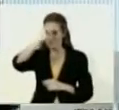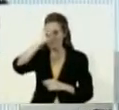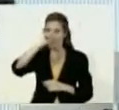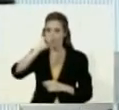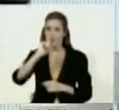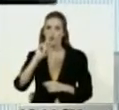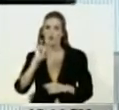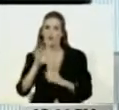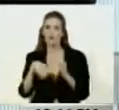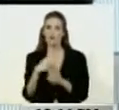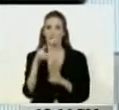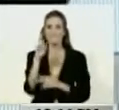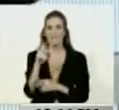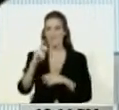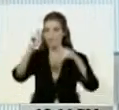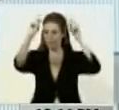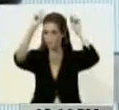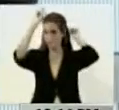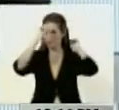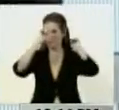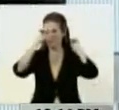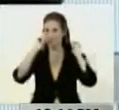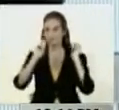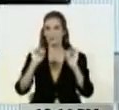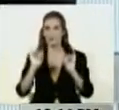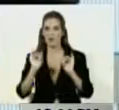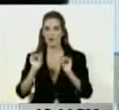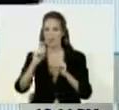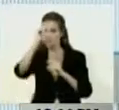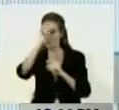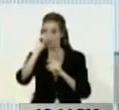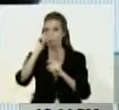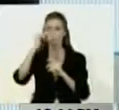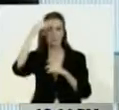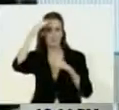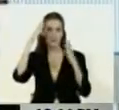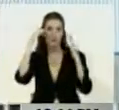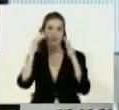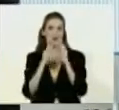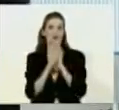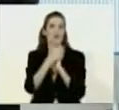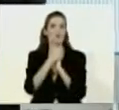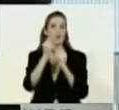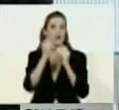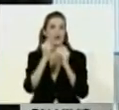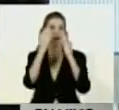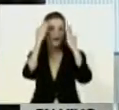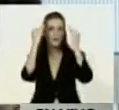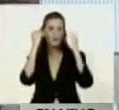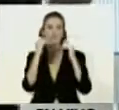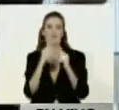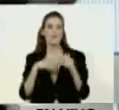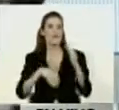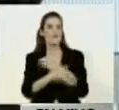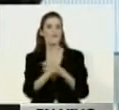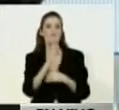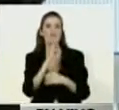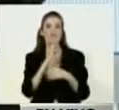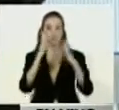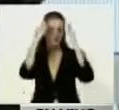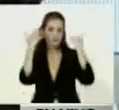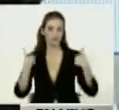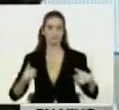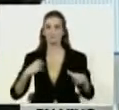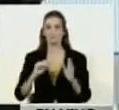lunes a viernes estaba con ese sombrero allí tapándome el cabello. Después cuando me iba para Barinas me lo soltaba. Entonces jugábamos